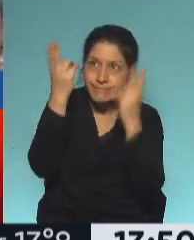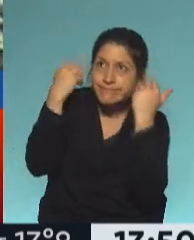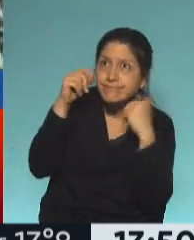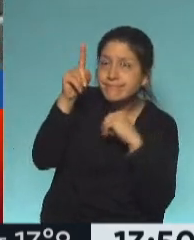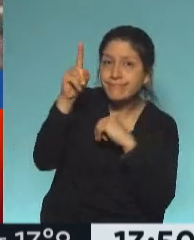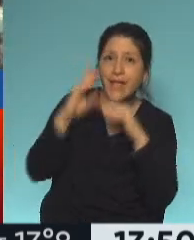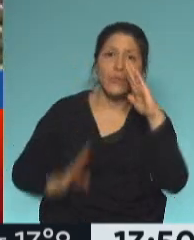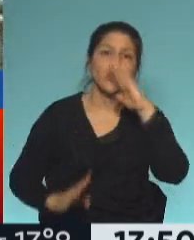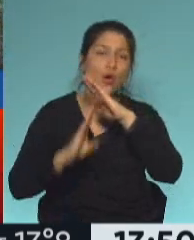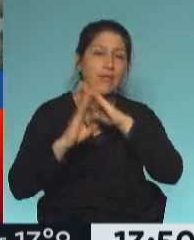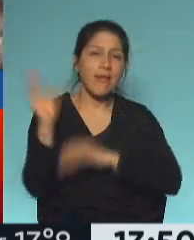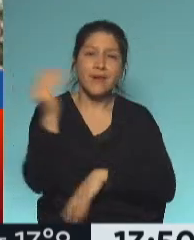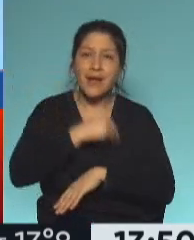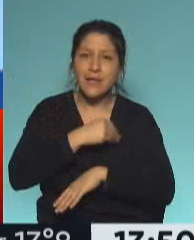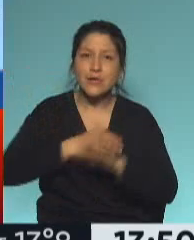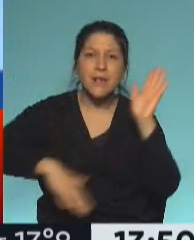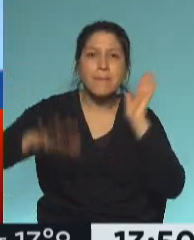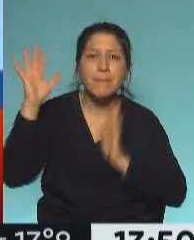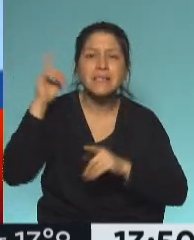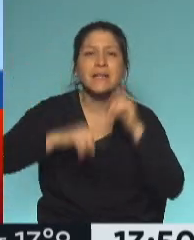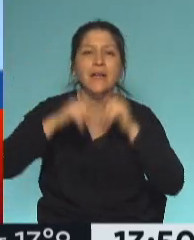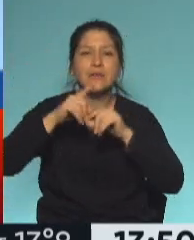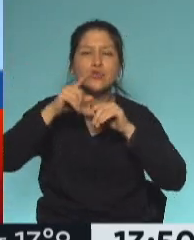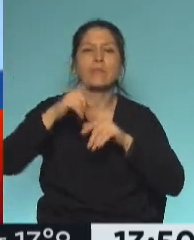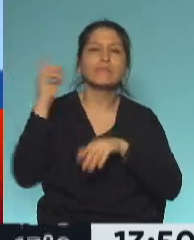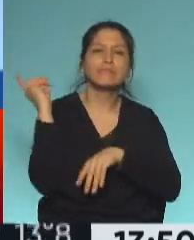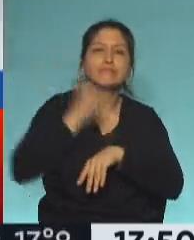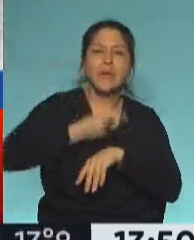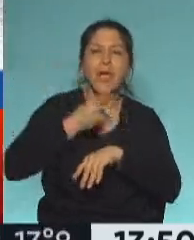religiosa, incluso en el comando de las Fuerzas Armadas.